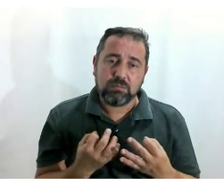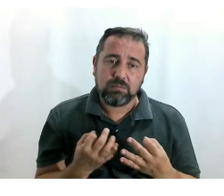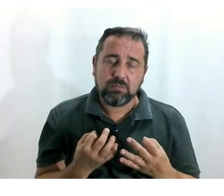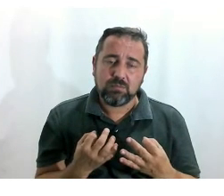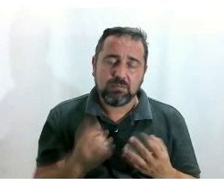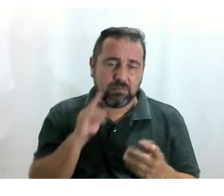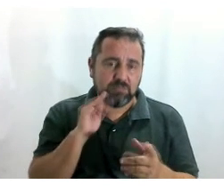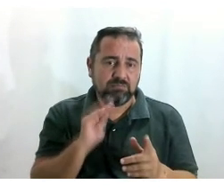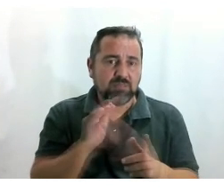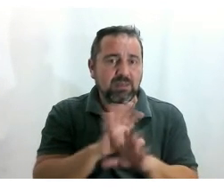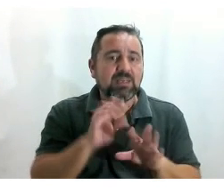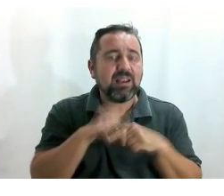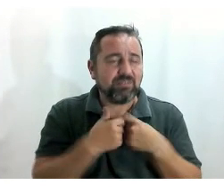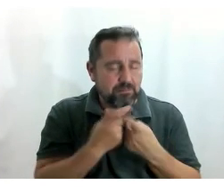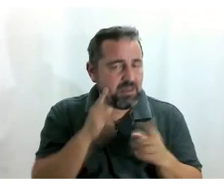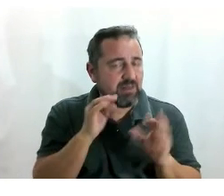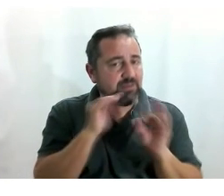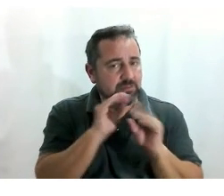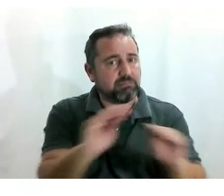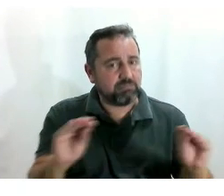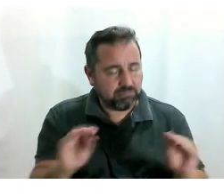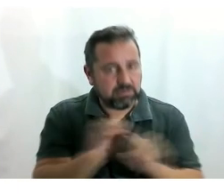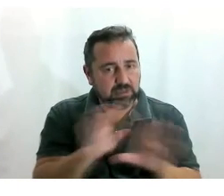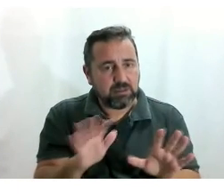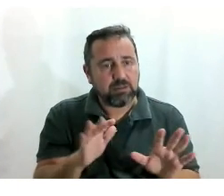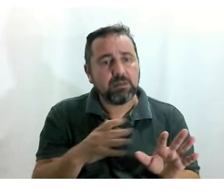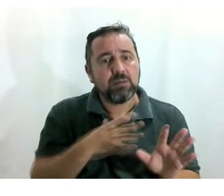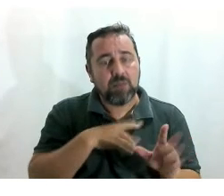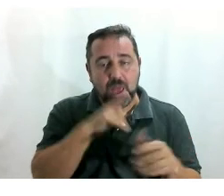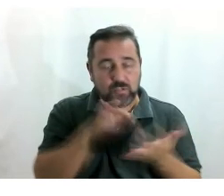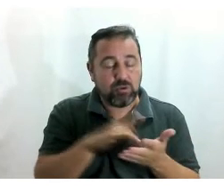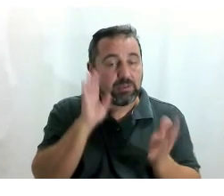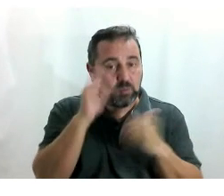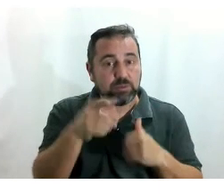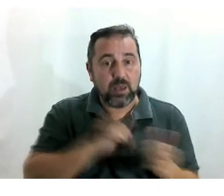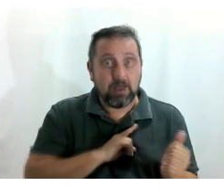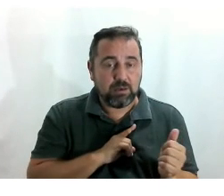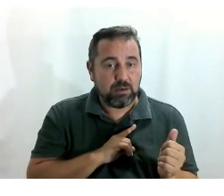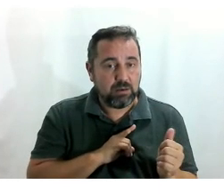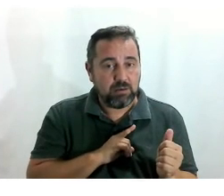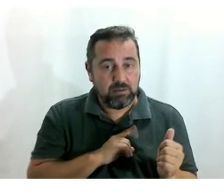recalcar, y de cara a las familias que nos puedan escuchar, que realmente